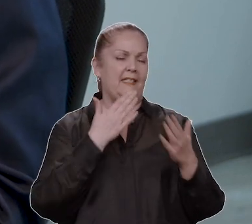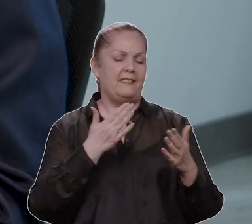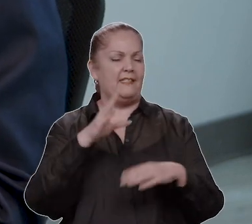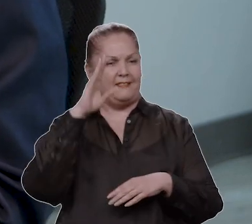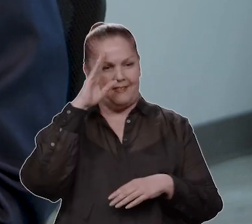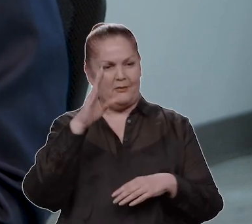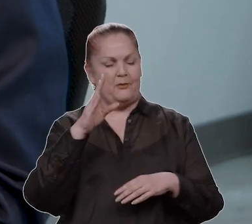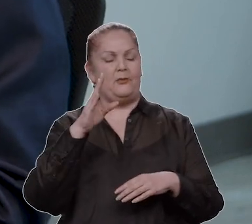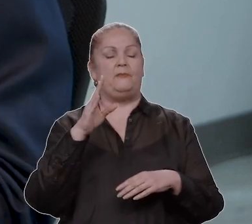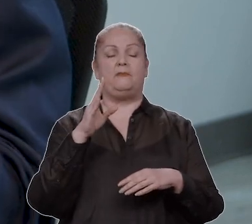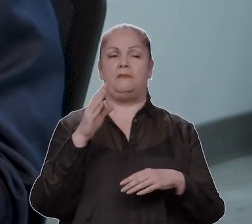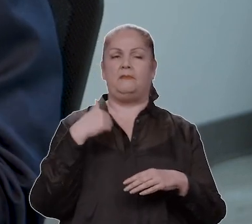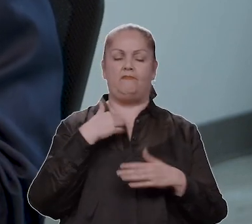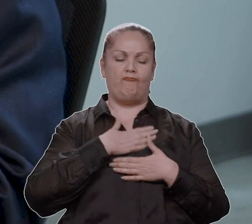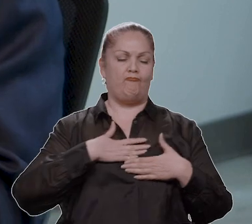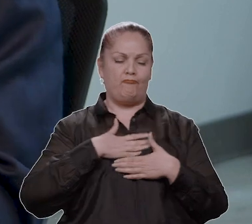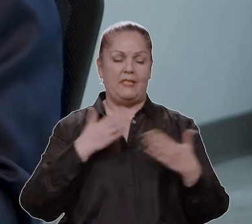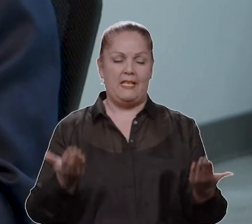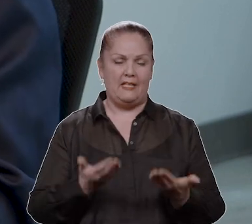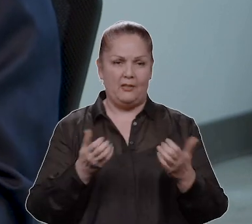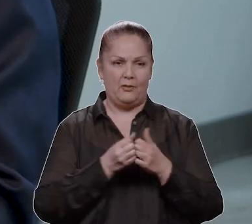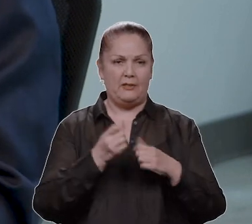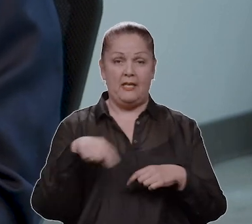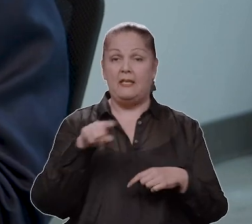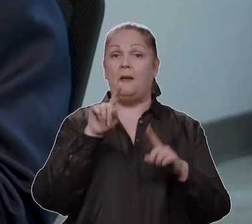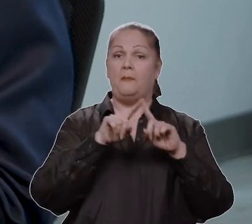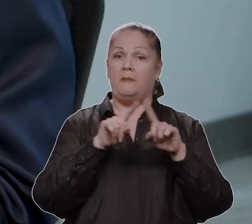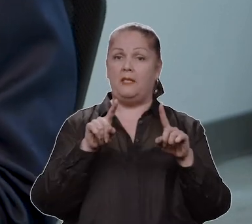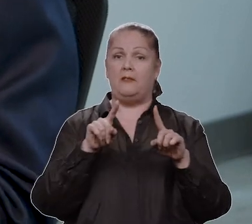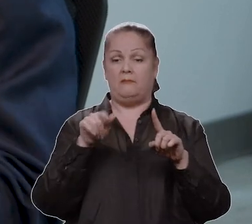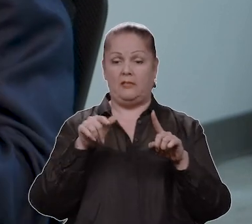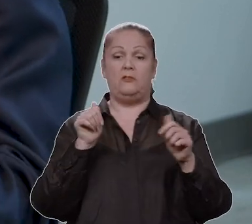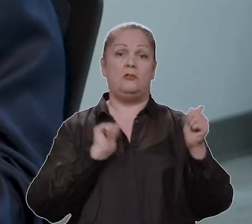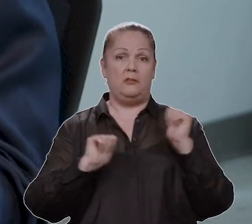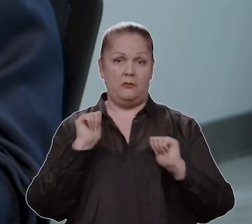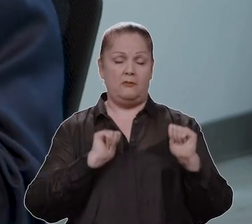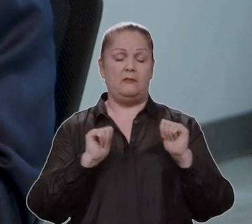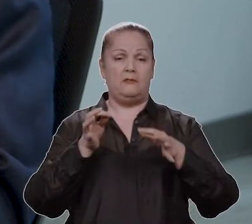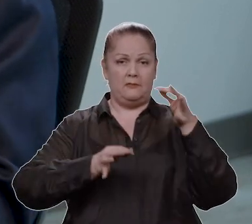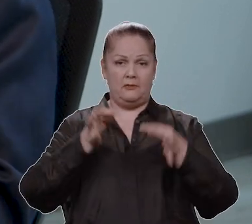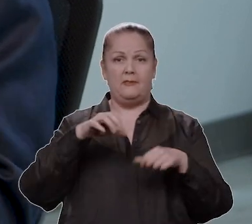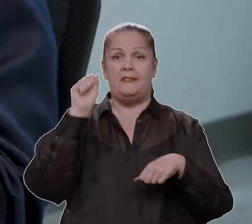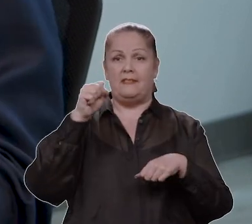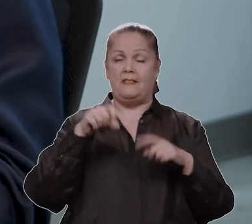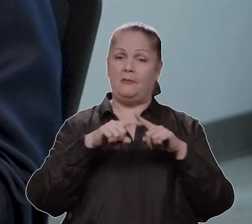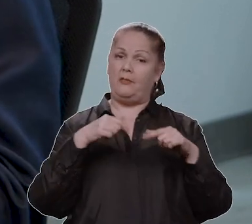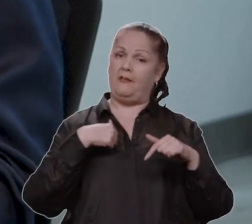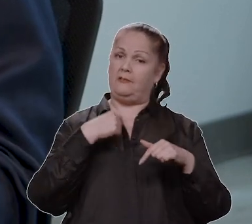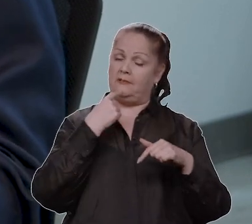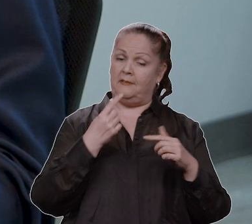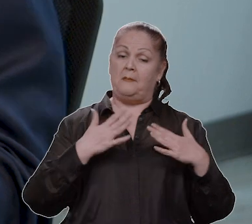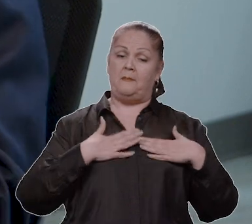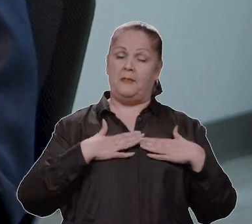gracias y saludos, Tatiana. Es para mí un placer estar aquí con ustedes, aunque esto es una serie oficial del Poder Judicial. Debo de decir que